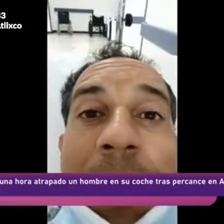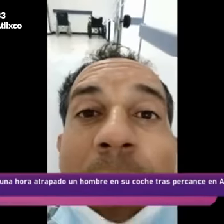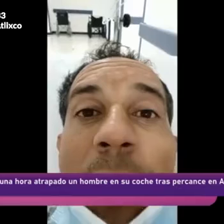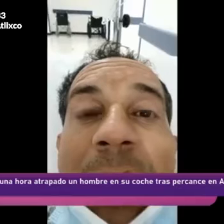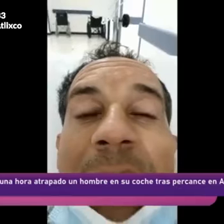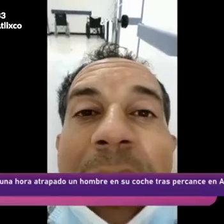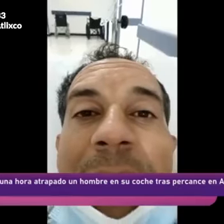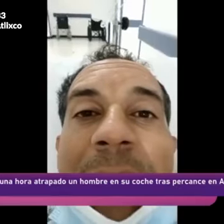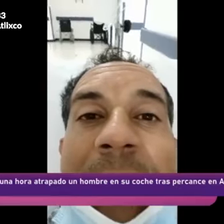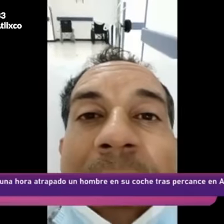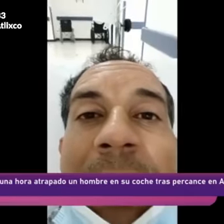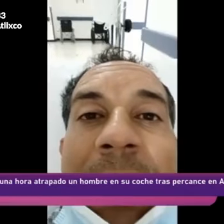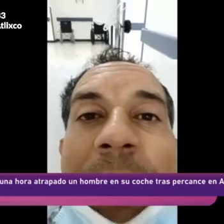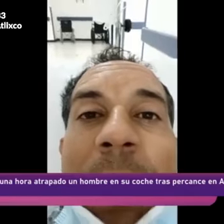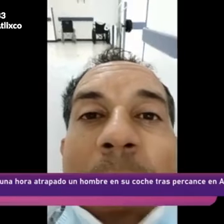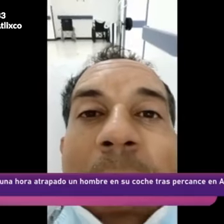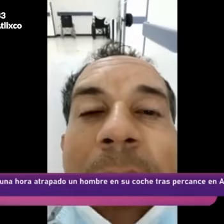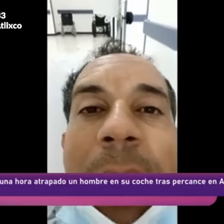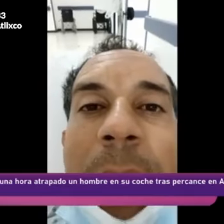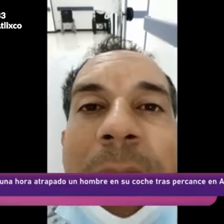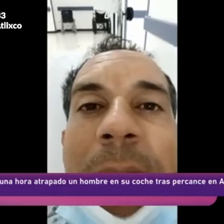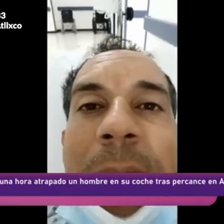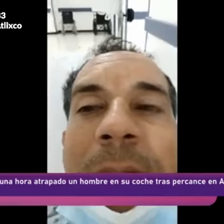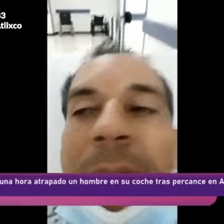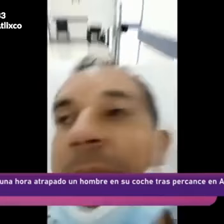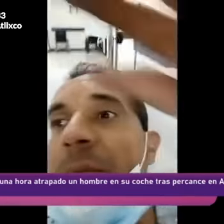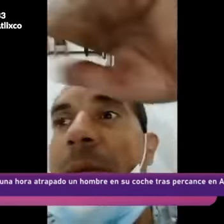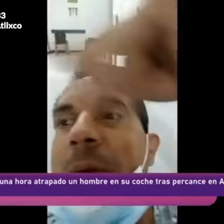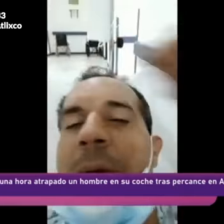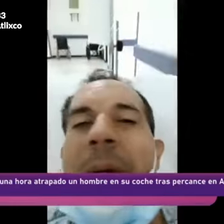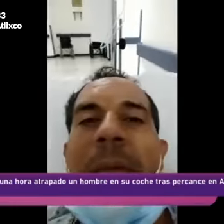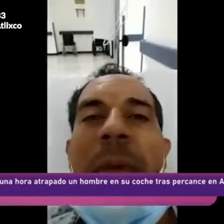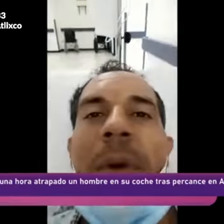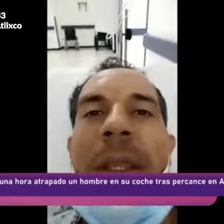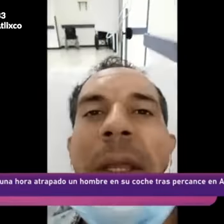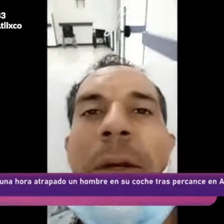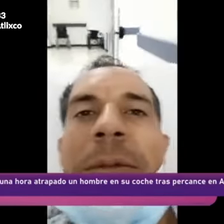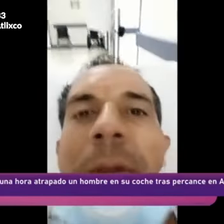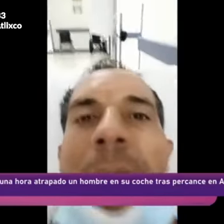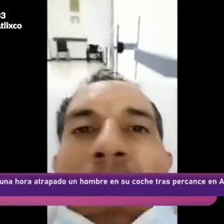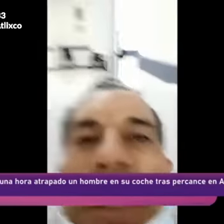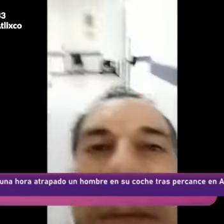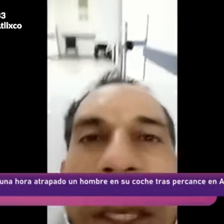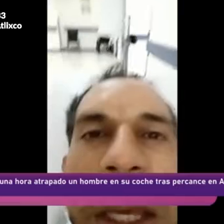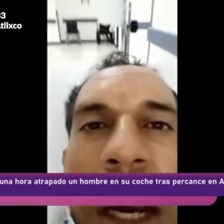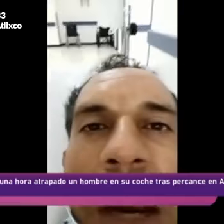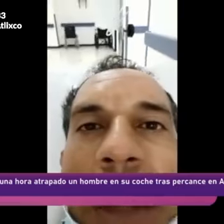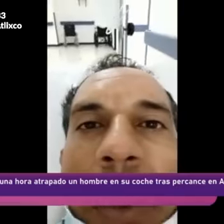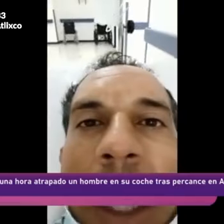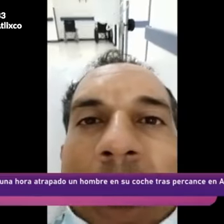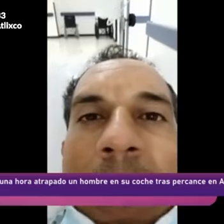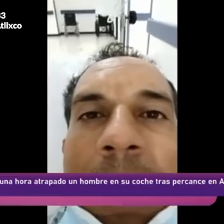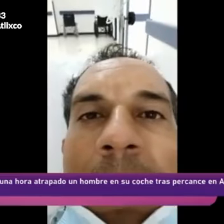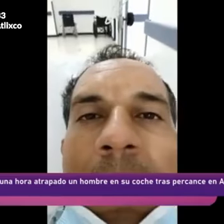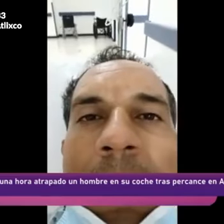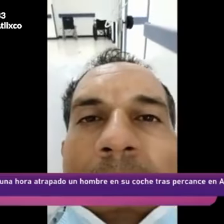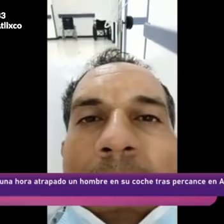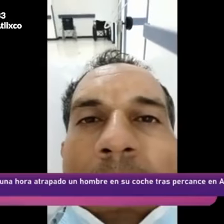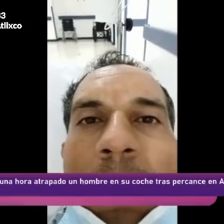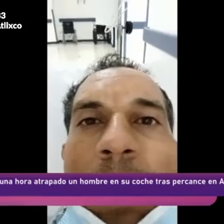Estoy estable, muchas gracias. Me voy a quedar en observación. Ven, mi amor. Me voy a quedar en observación hasta mañana en la